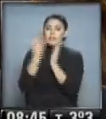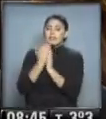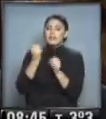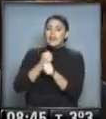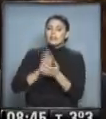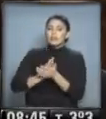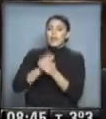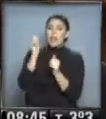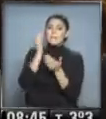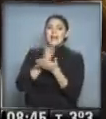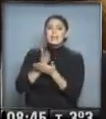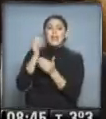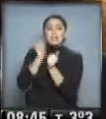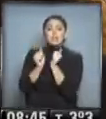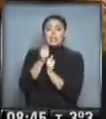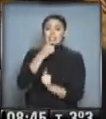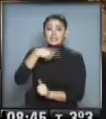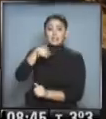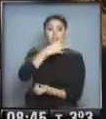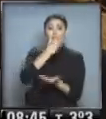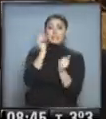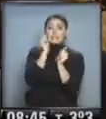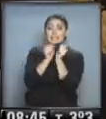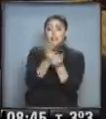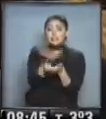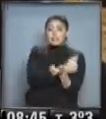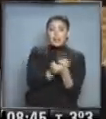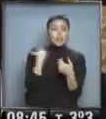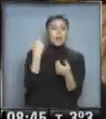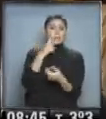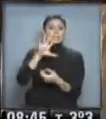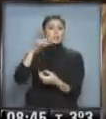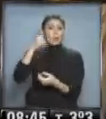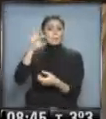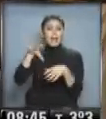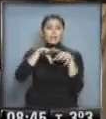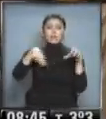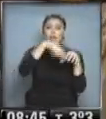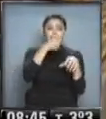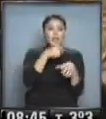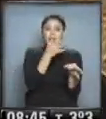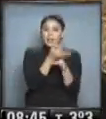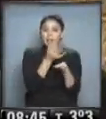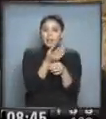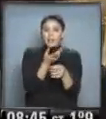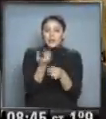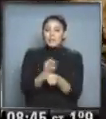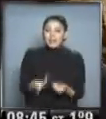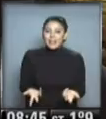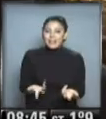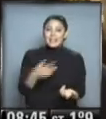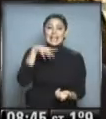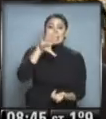historia, porque si nos hagan historia no podemos enseñar el cabildo el 25 de mayo. Así que simbólicamente